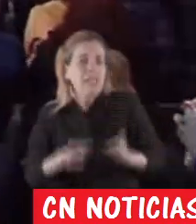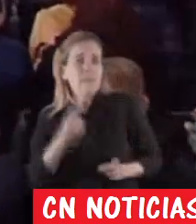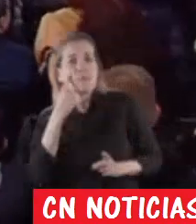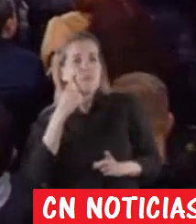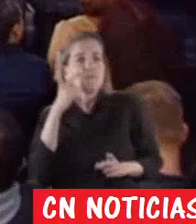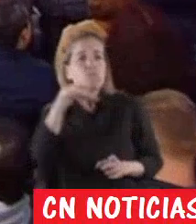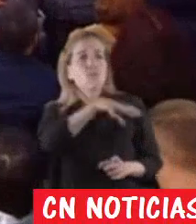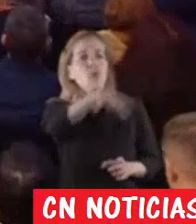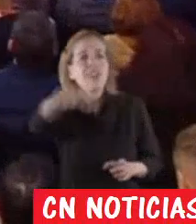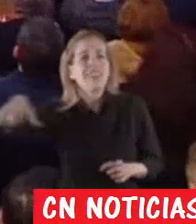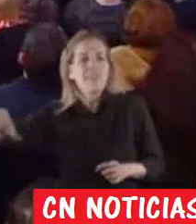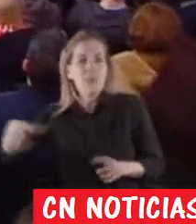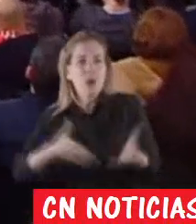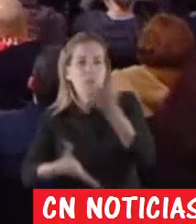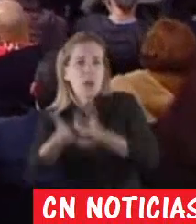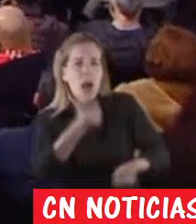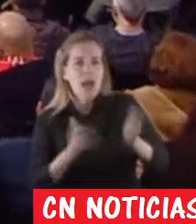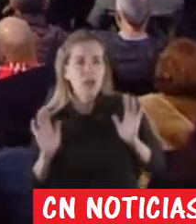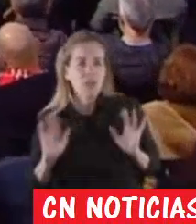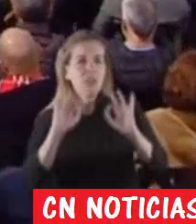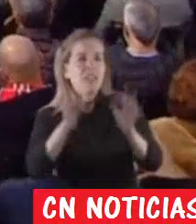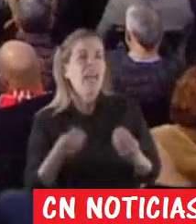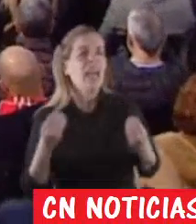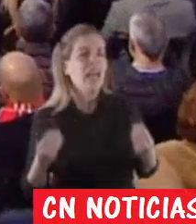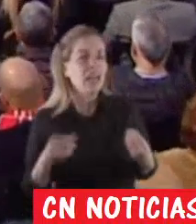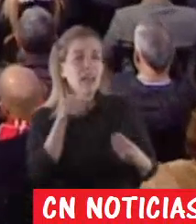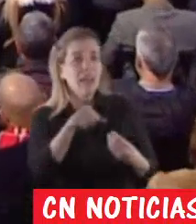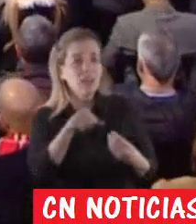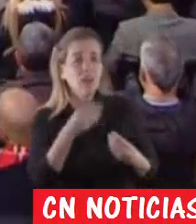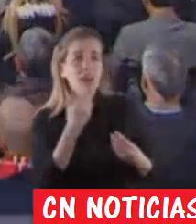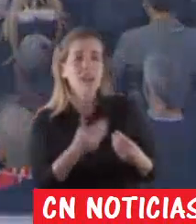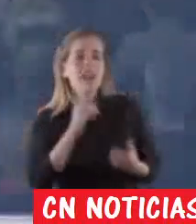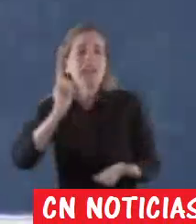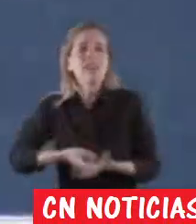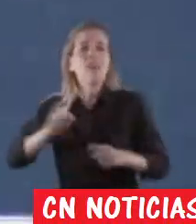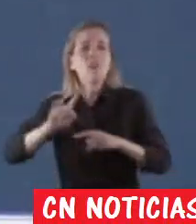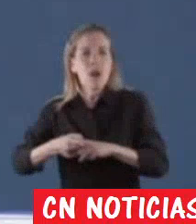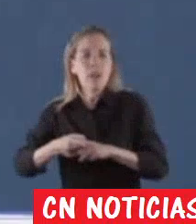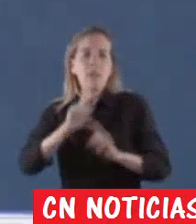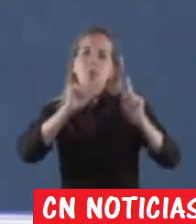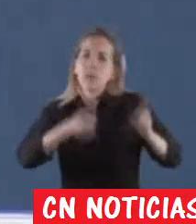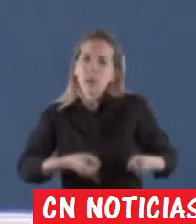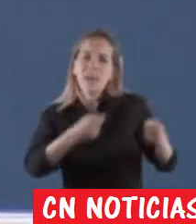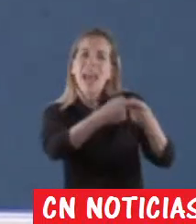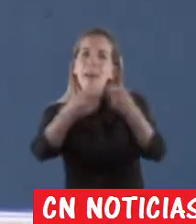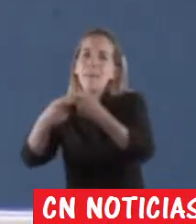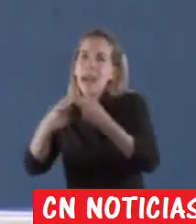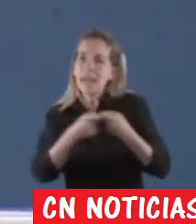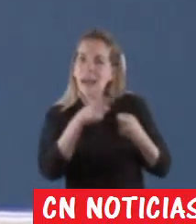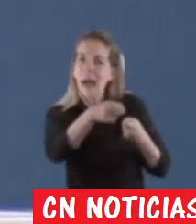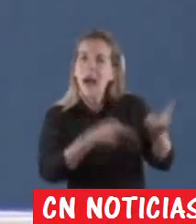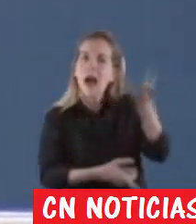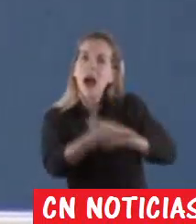municipios. Pero ¿saben qué? Esto se hace con decisión política, pero también se hace con empresarios y productores solidarios,